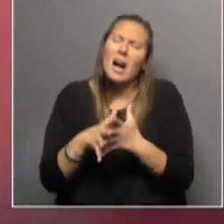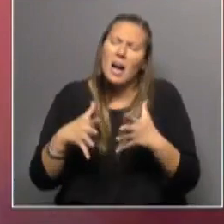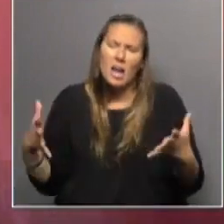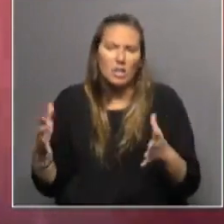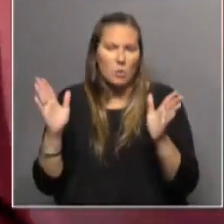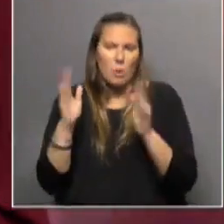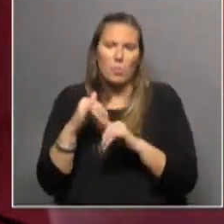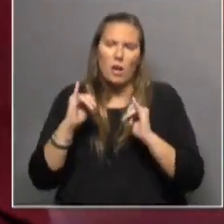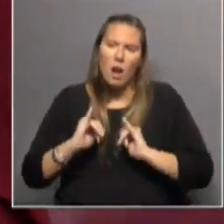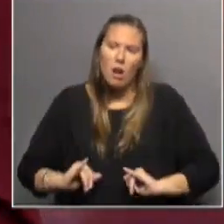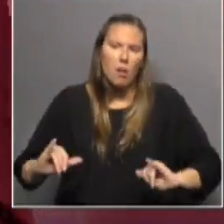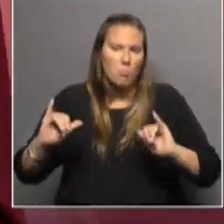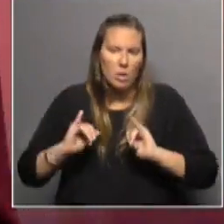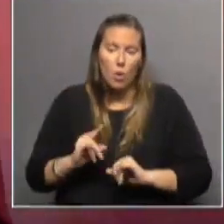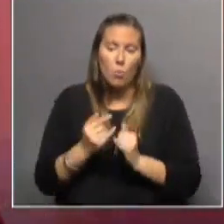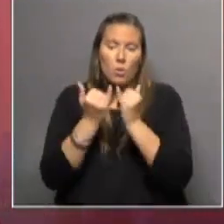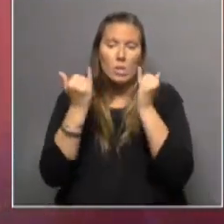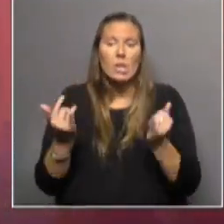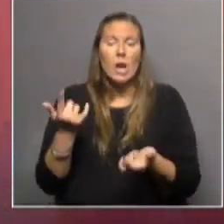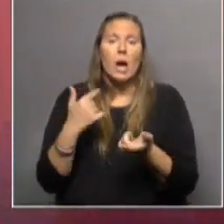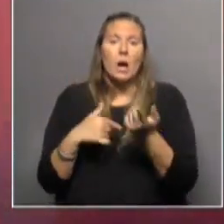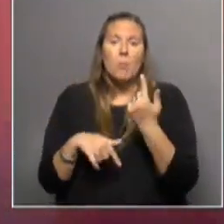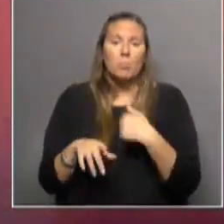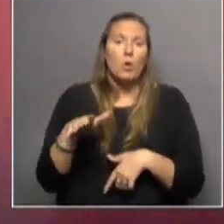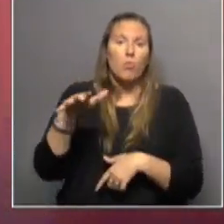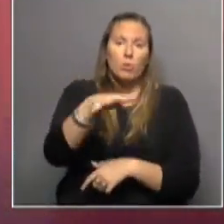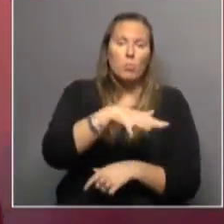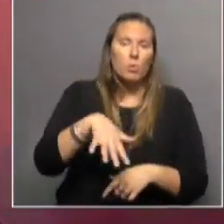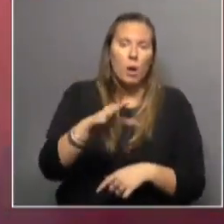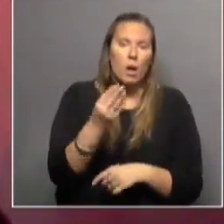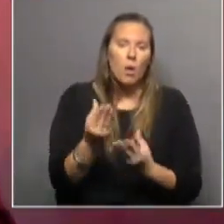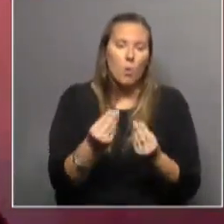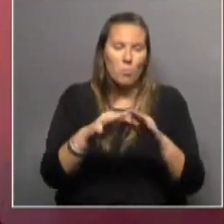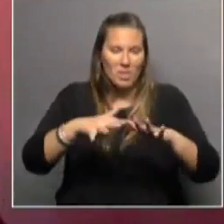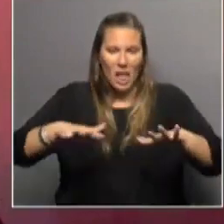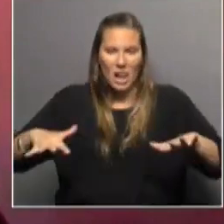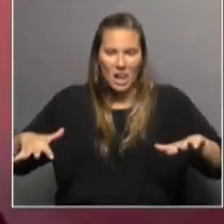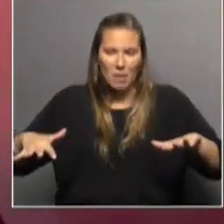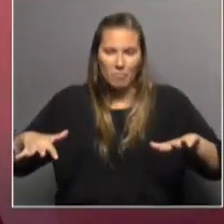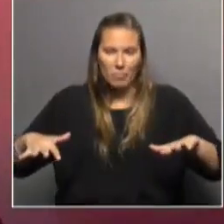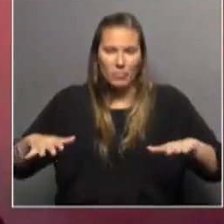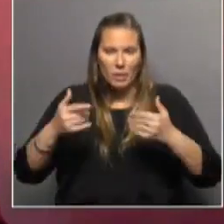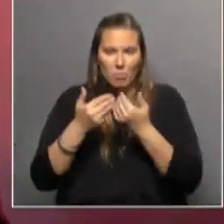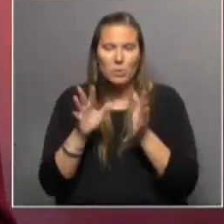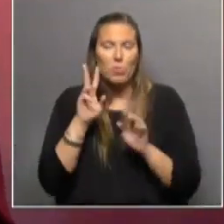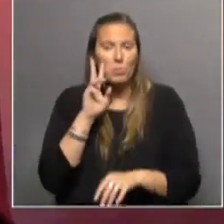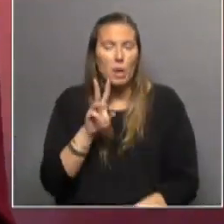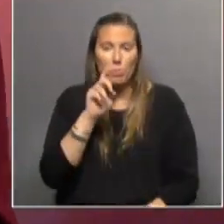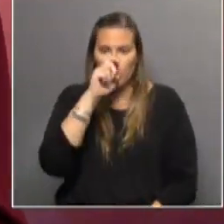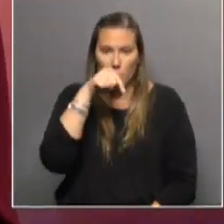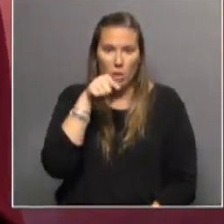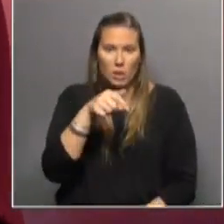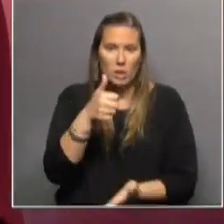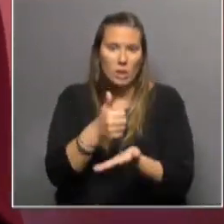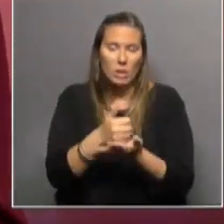va a dar para recorrerlo solamente en un día, pero bueno, nos fuimos a la parte de los humedales. Te acordarás que cuando arrancamos Mirá Montevideo, por ahí